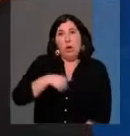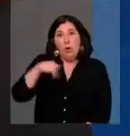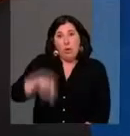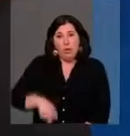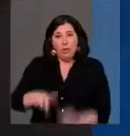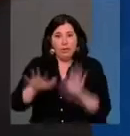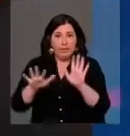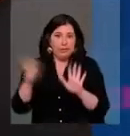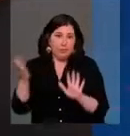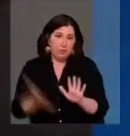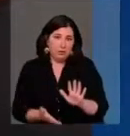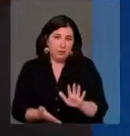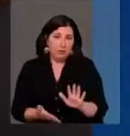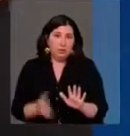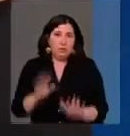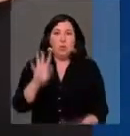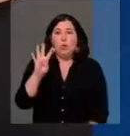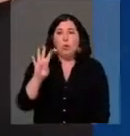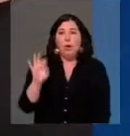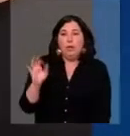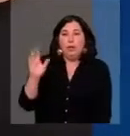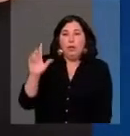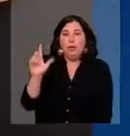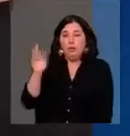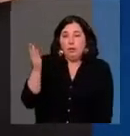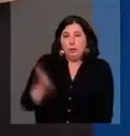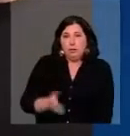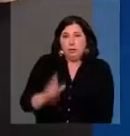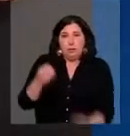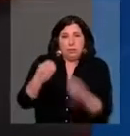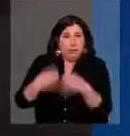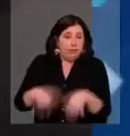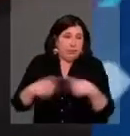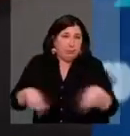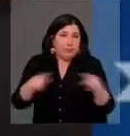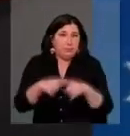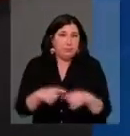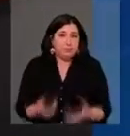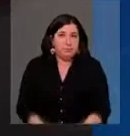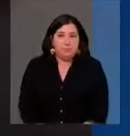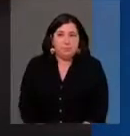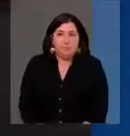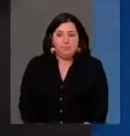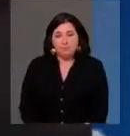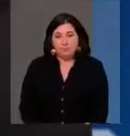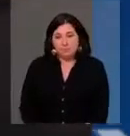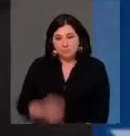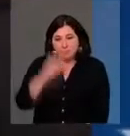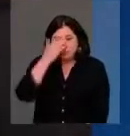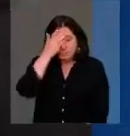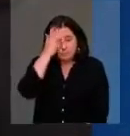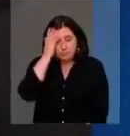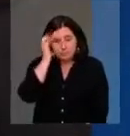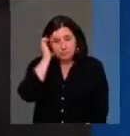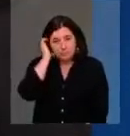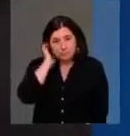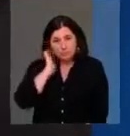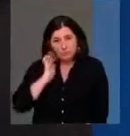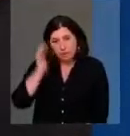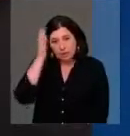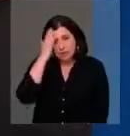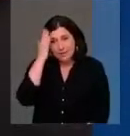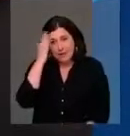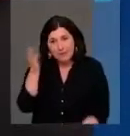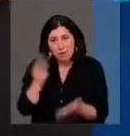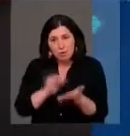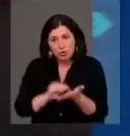ciento o sea que perdimos el 40 por ciento del mercado que teníamos y hoy actualmente sabemos por los datos que recogemos del